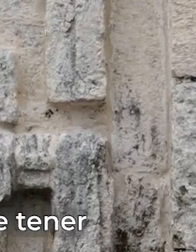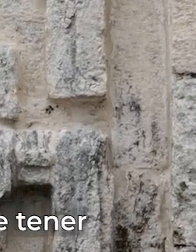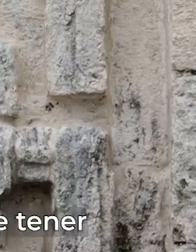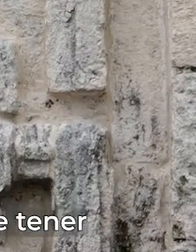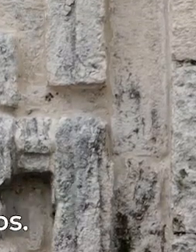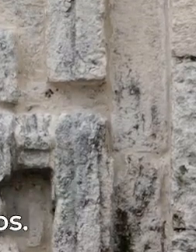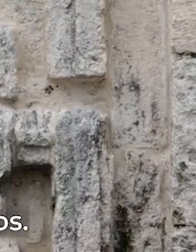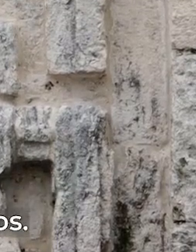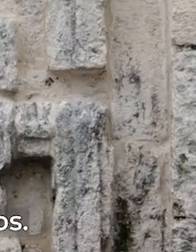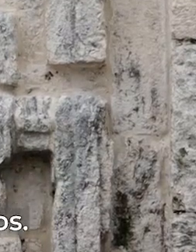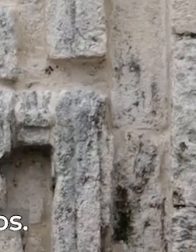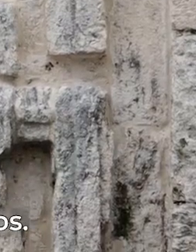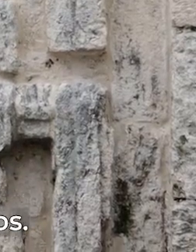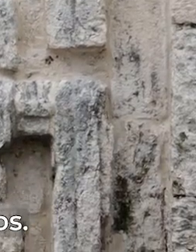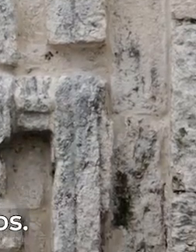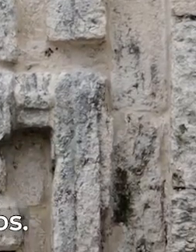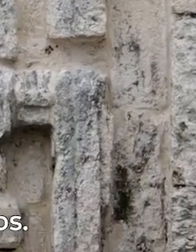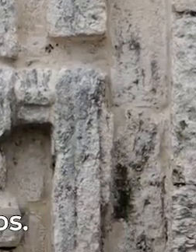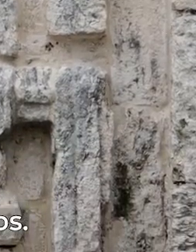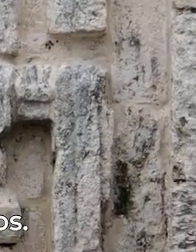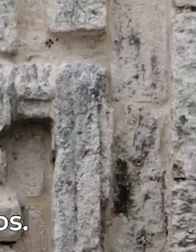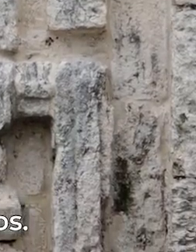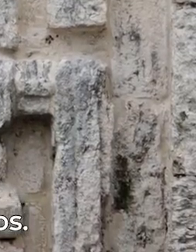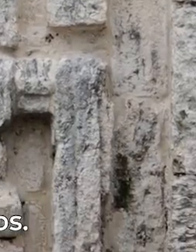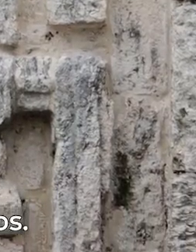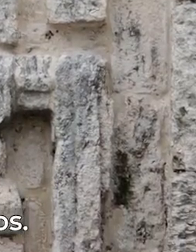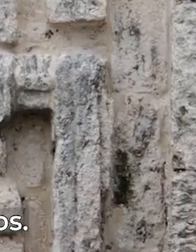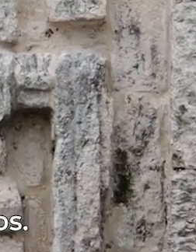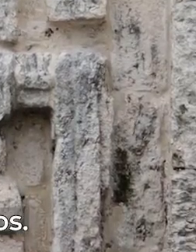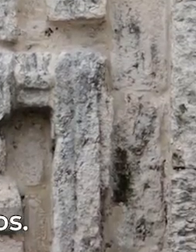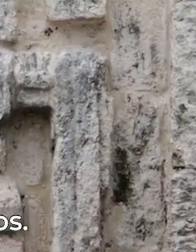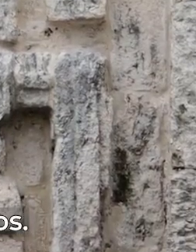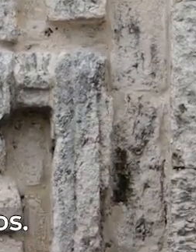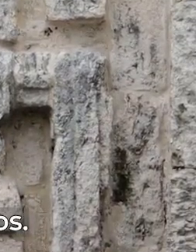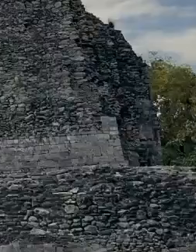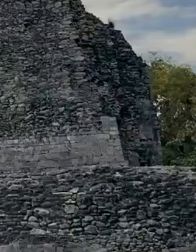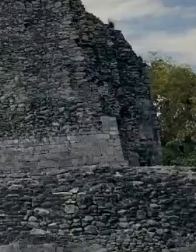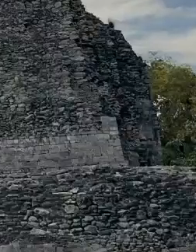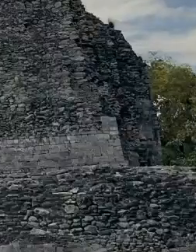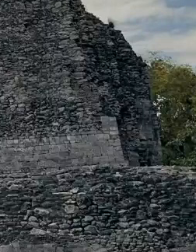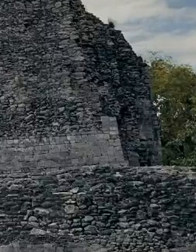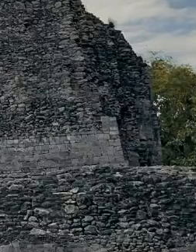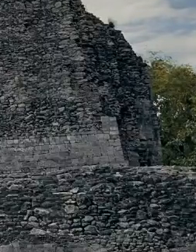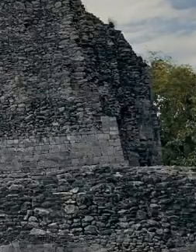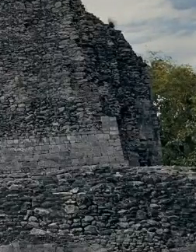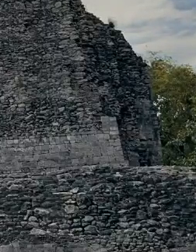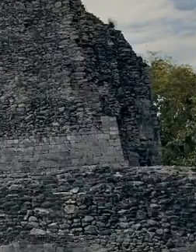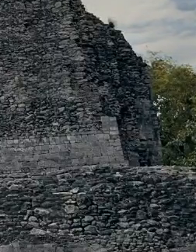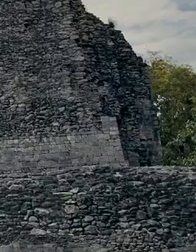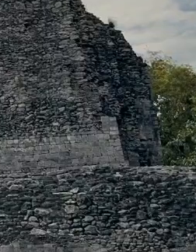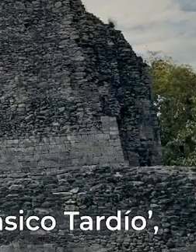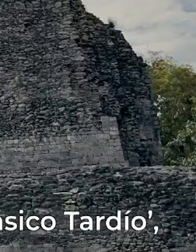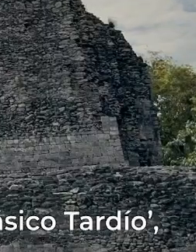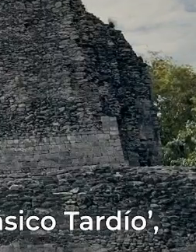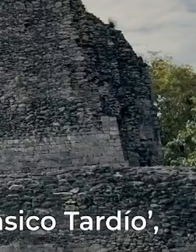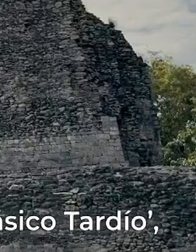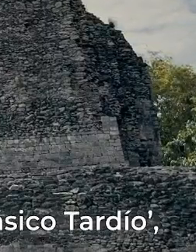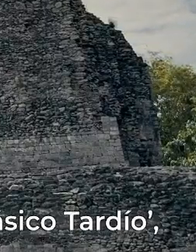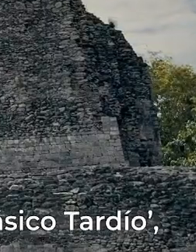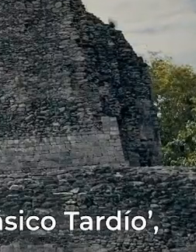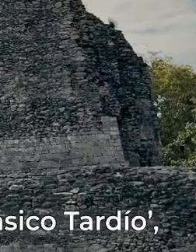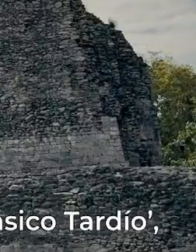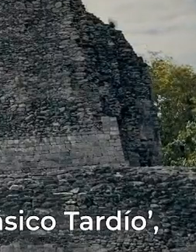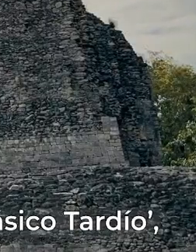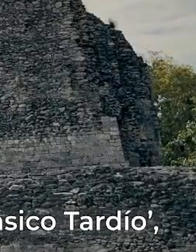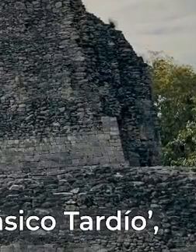que habría de tener una continuidad de más de 15 siglos. La época de auge de Xpujil puede ubicarse